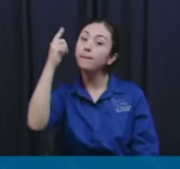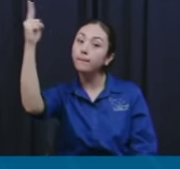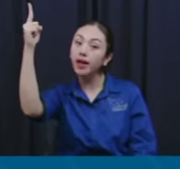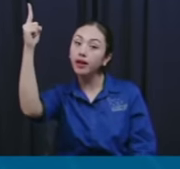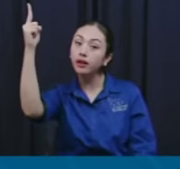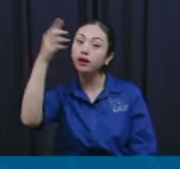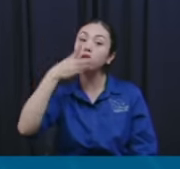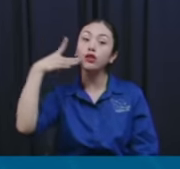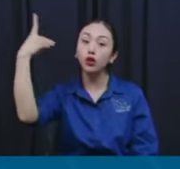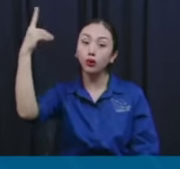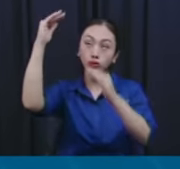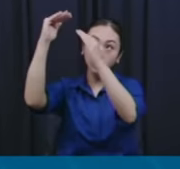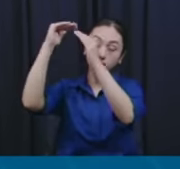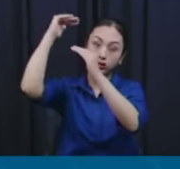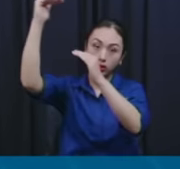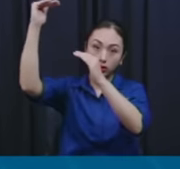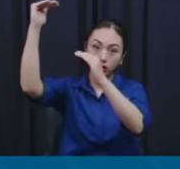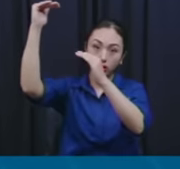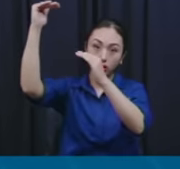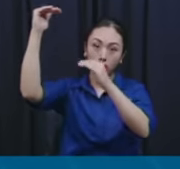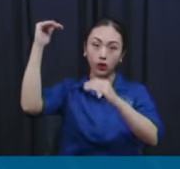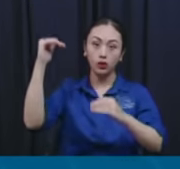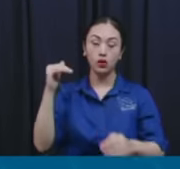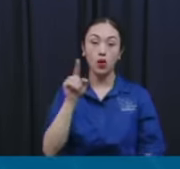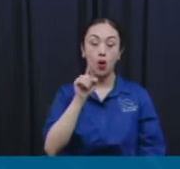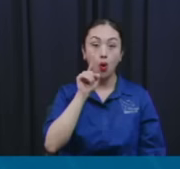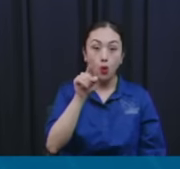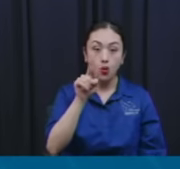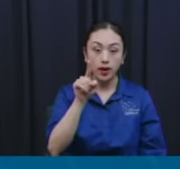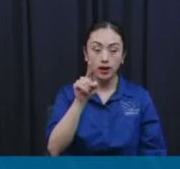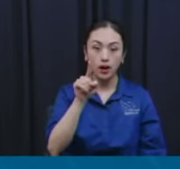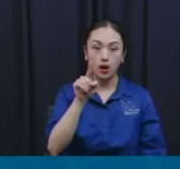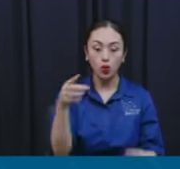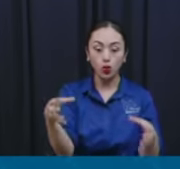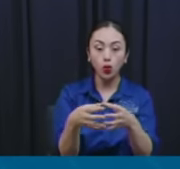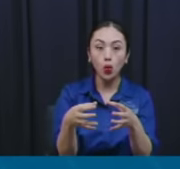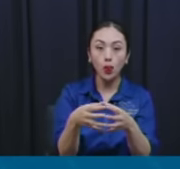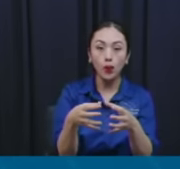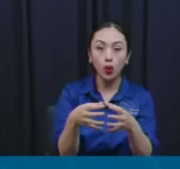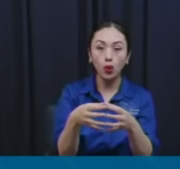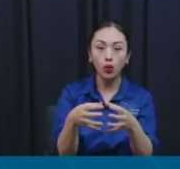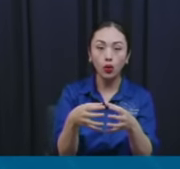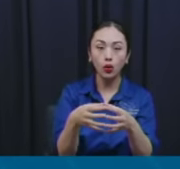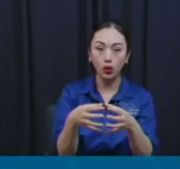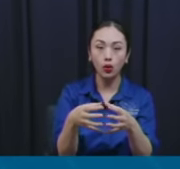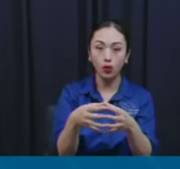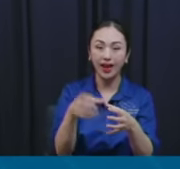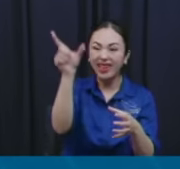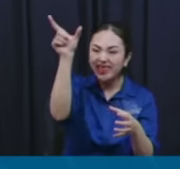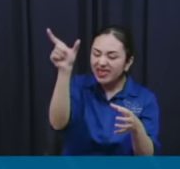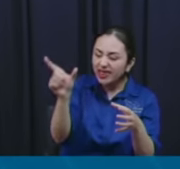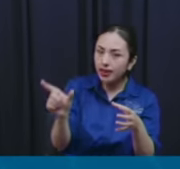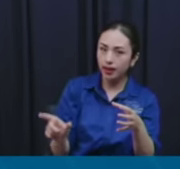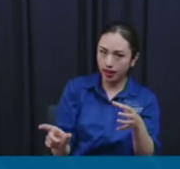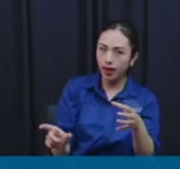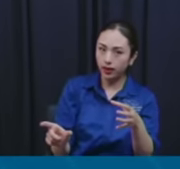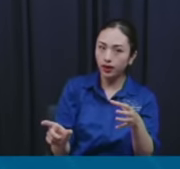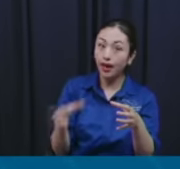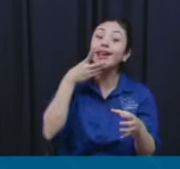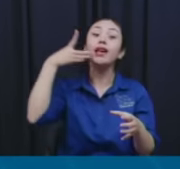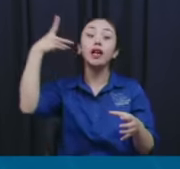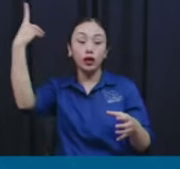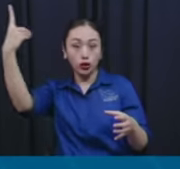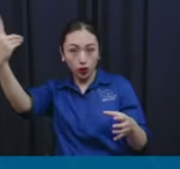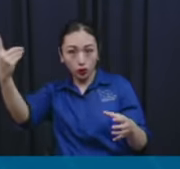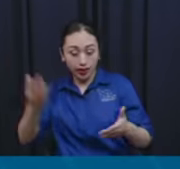el altísimo era una creación que Dios le había dado una potestad enorme para